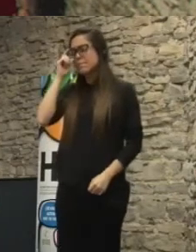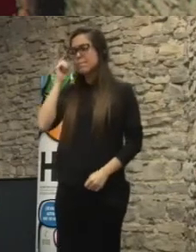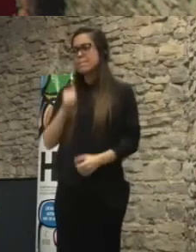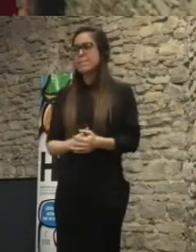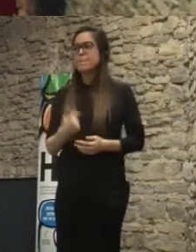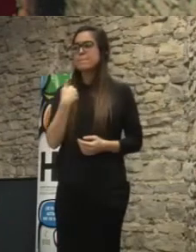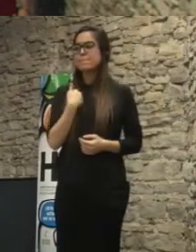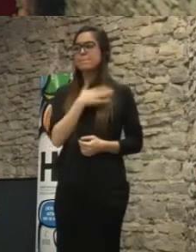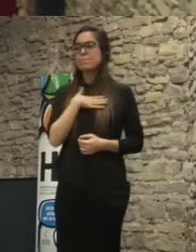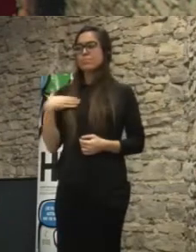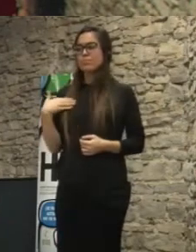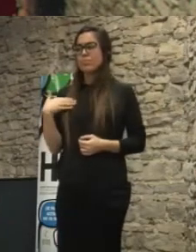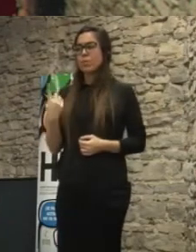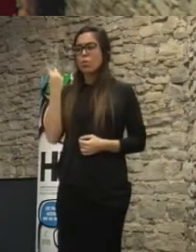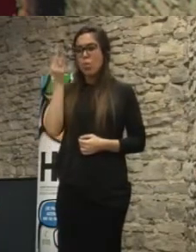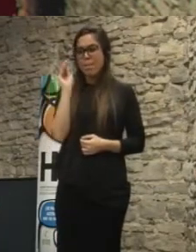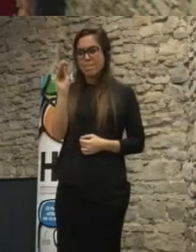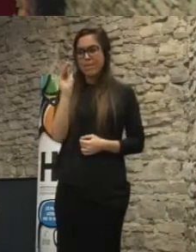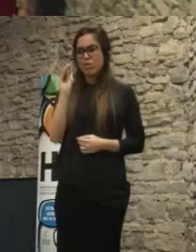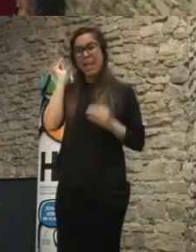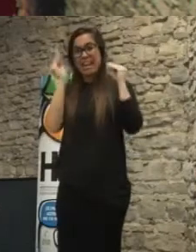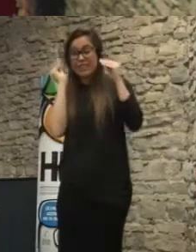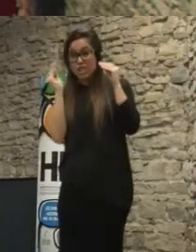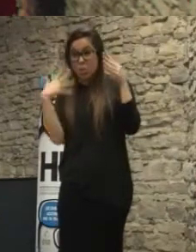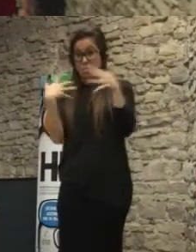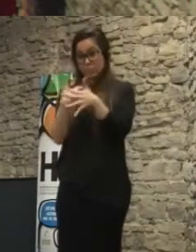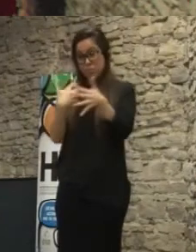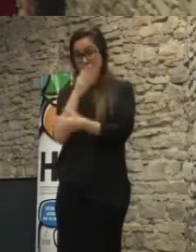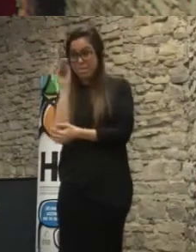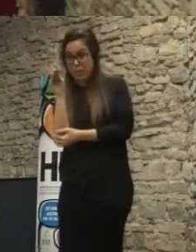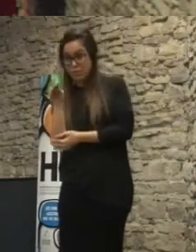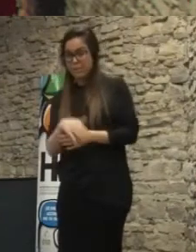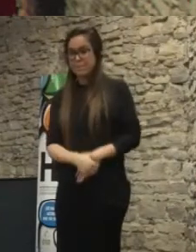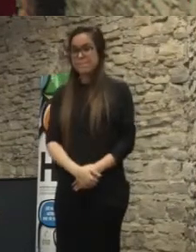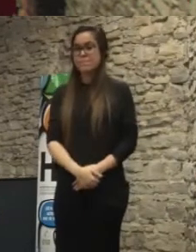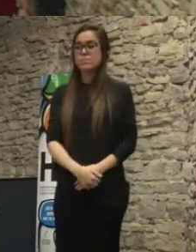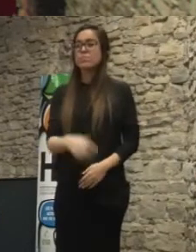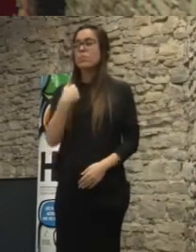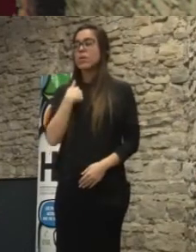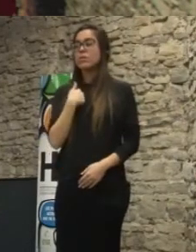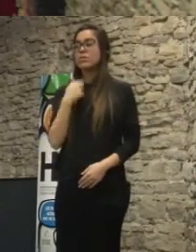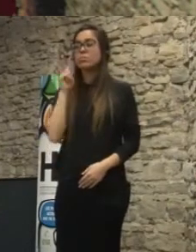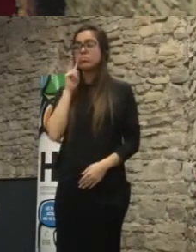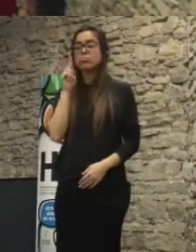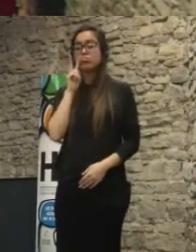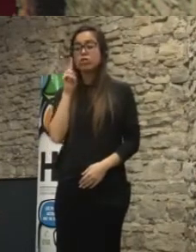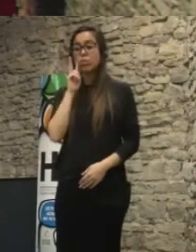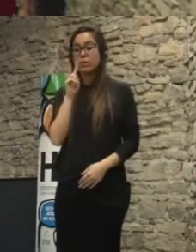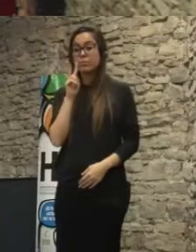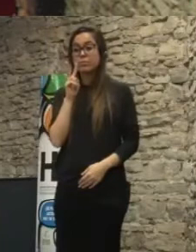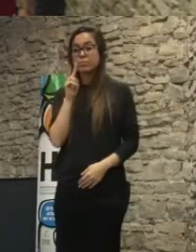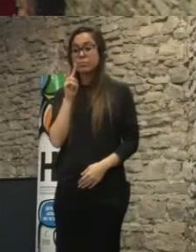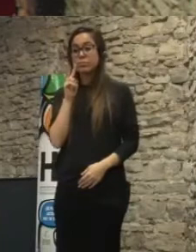Yo quería plantear ahí una pregunta, reflexión y pregunta de alguna forma. Veo que hay una dicotomía entre lo que has comentado